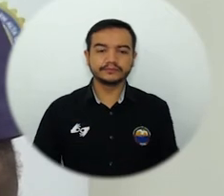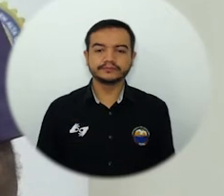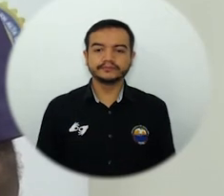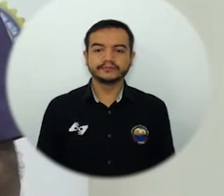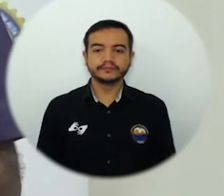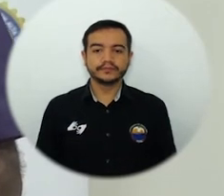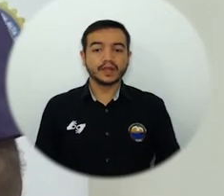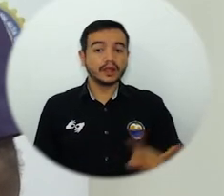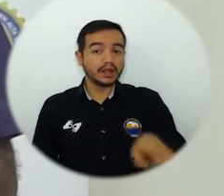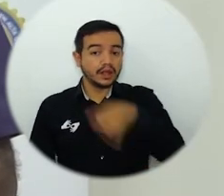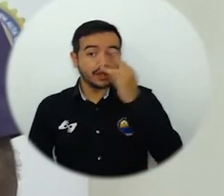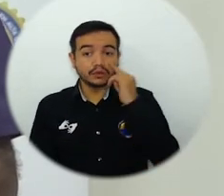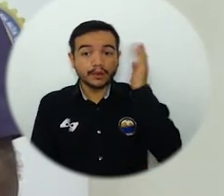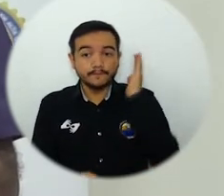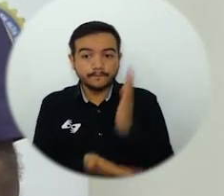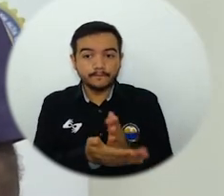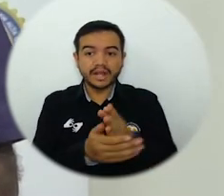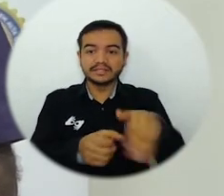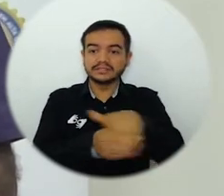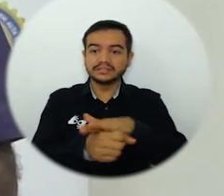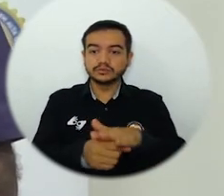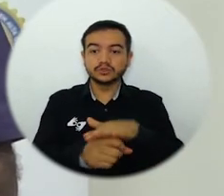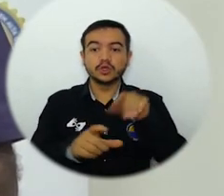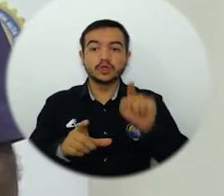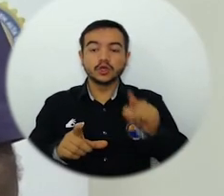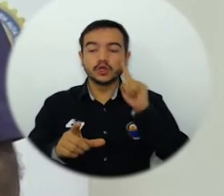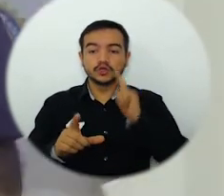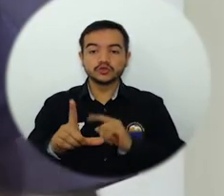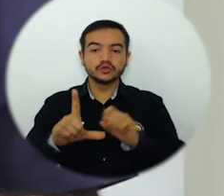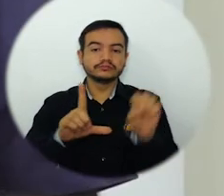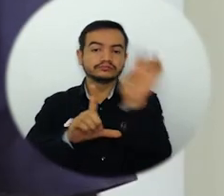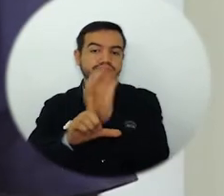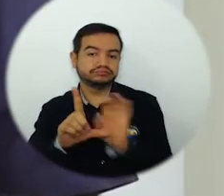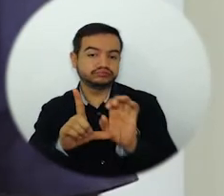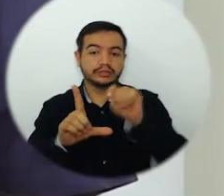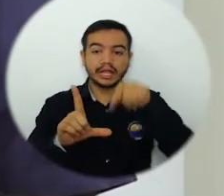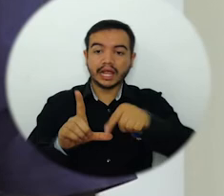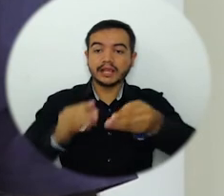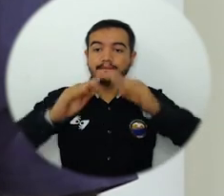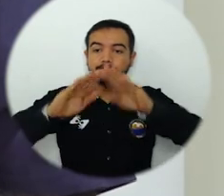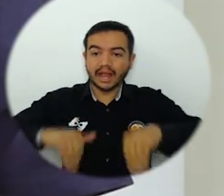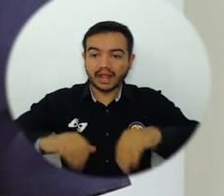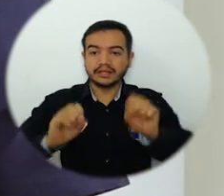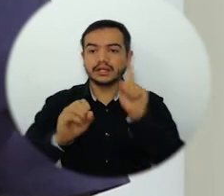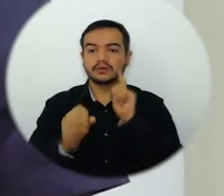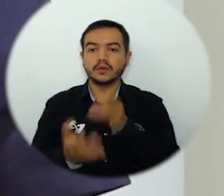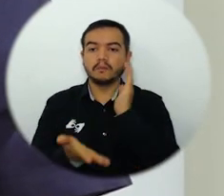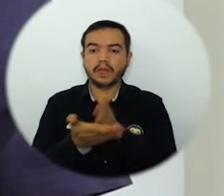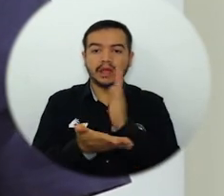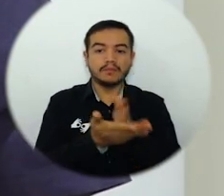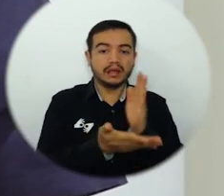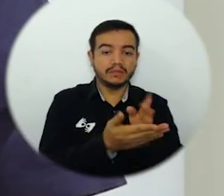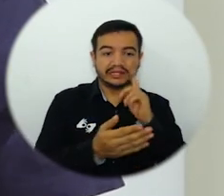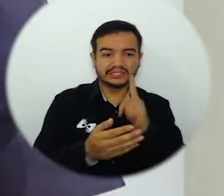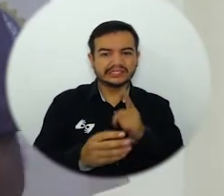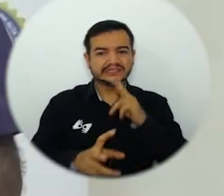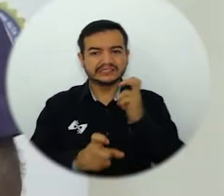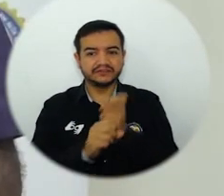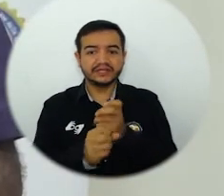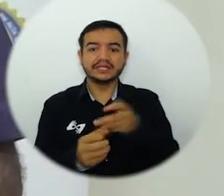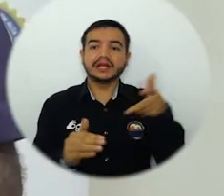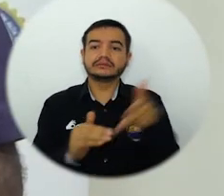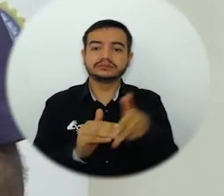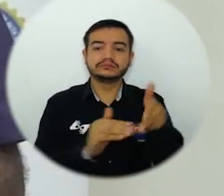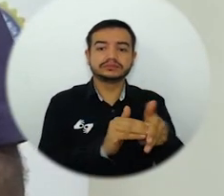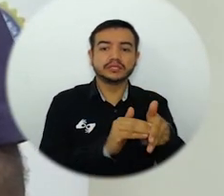suceder algún incidente que afecte la plataforma de voto virtual, impidiendo que se realice o se complete la jornada de votación, el